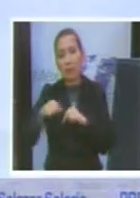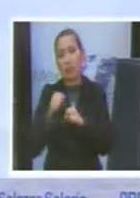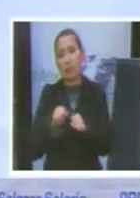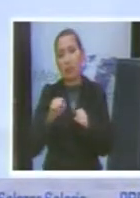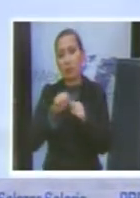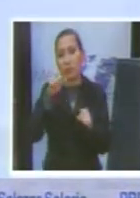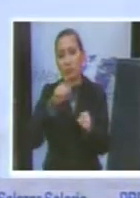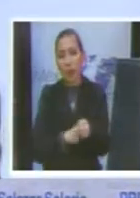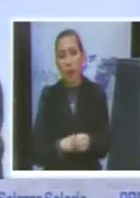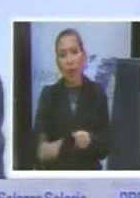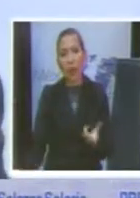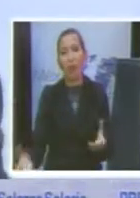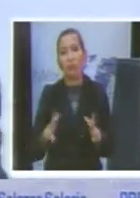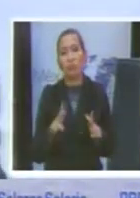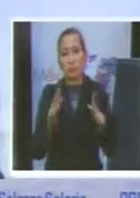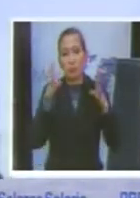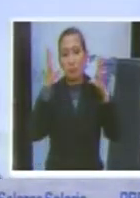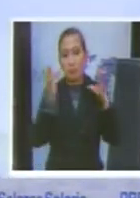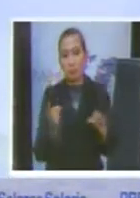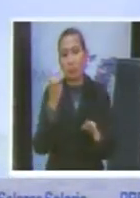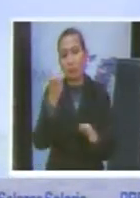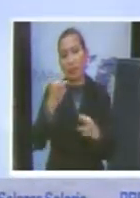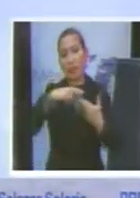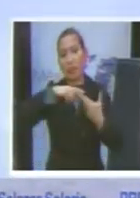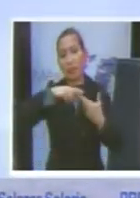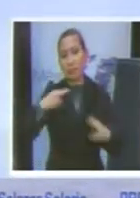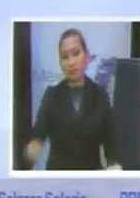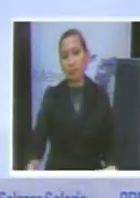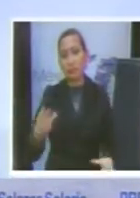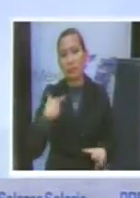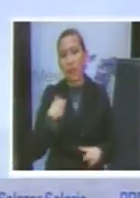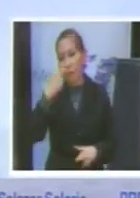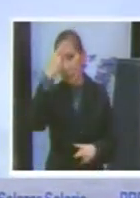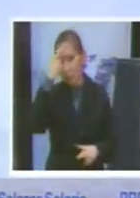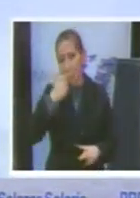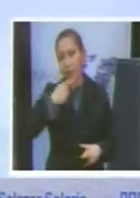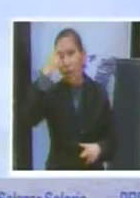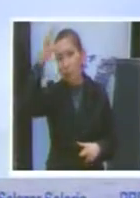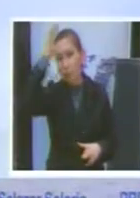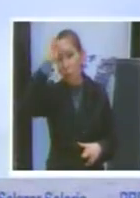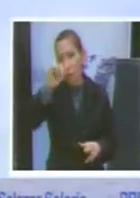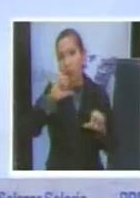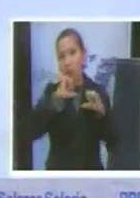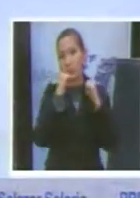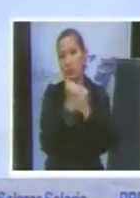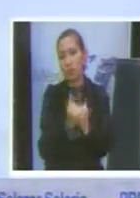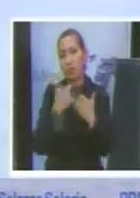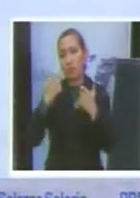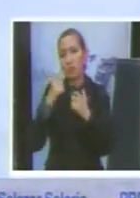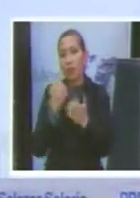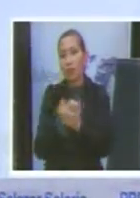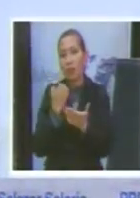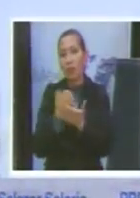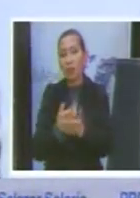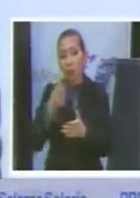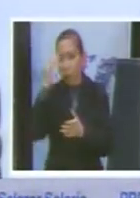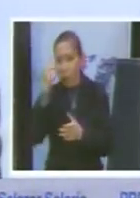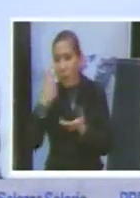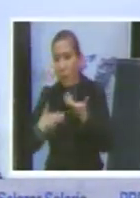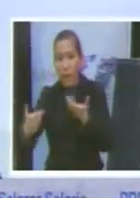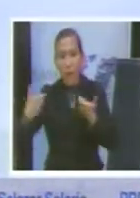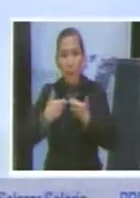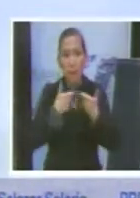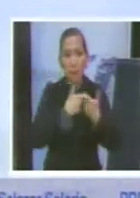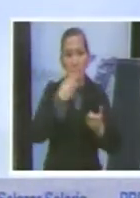sociedad. La consolidación de esta relación se facilitó por medio del Acuerdo de Asociación Económica, Concertación Política y